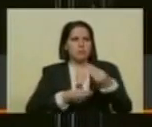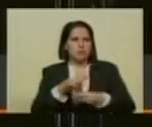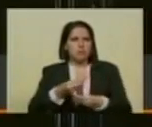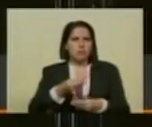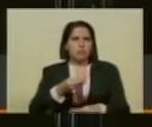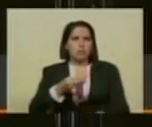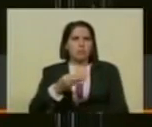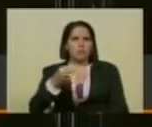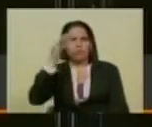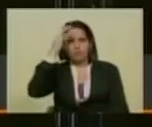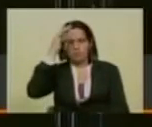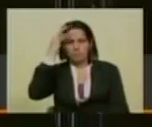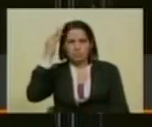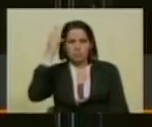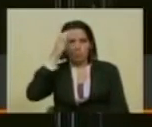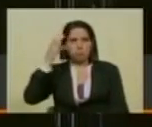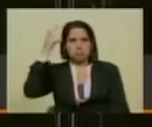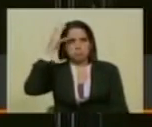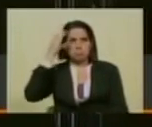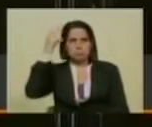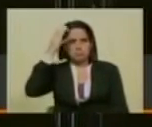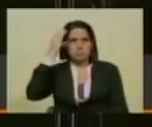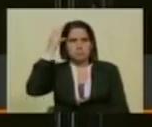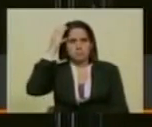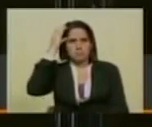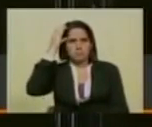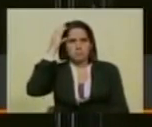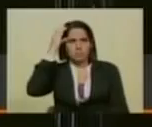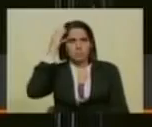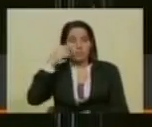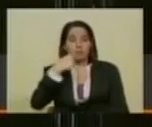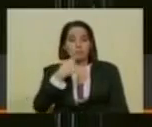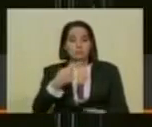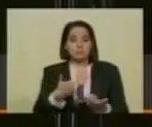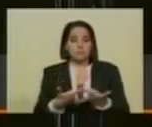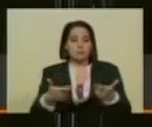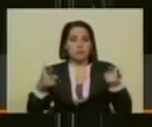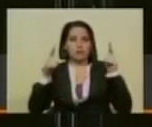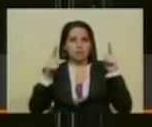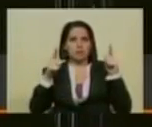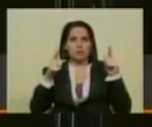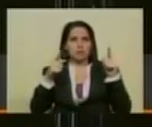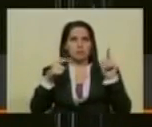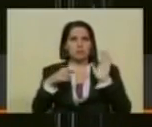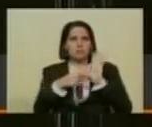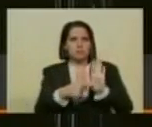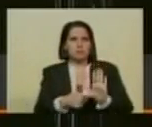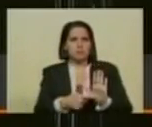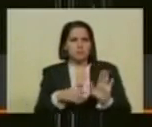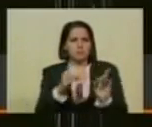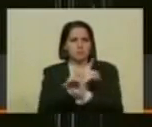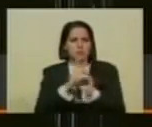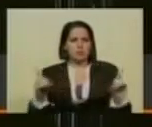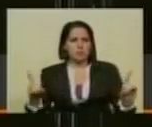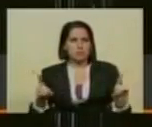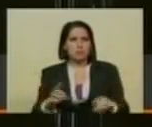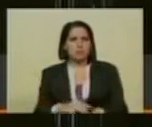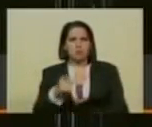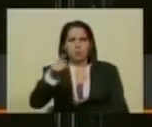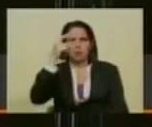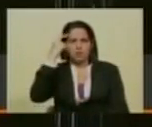que el pueblo verdaderamente ejerciera su libertad y su democracia. ¿Saben ustedes?